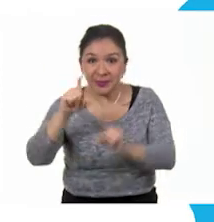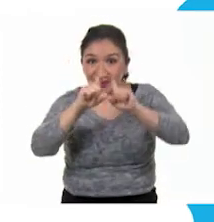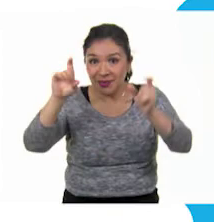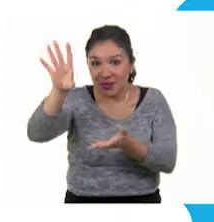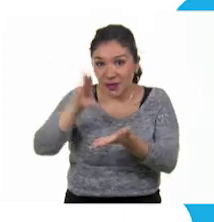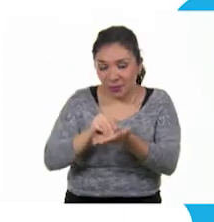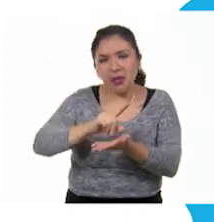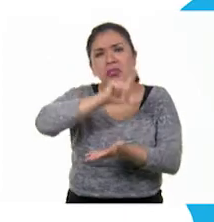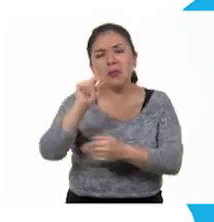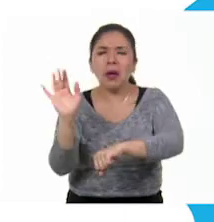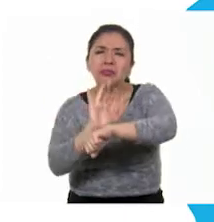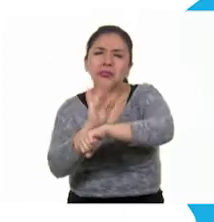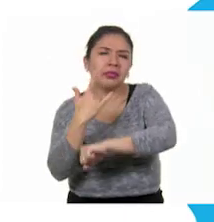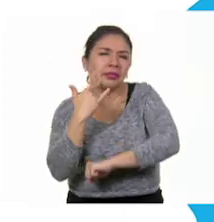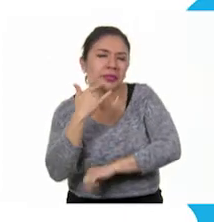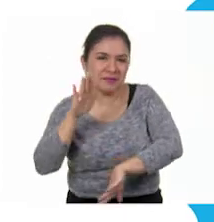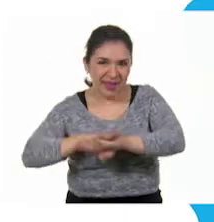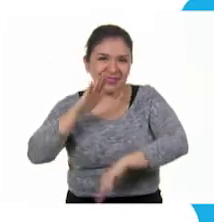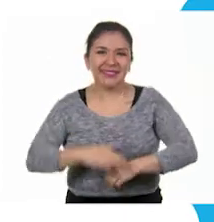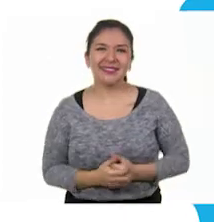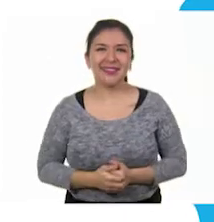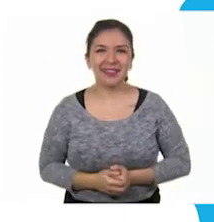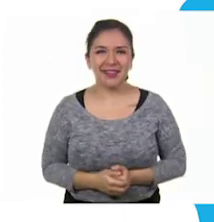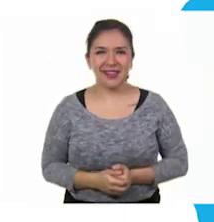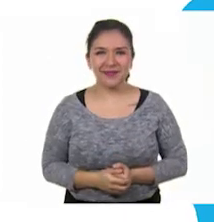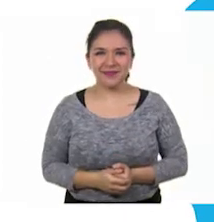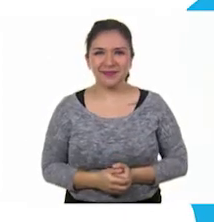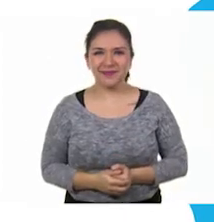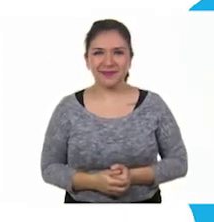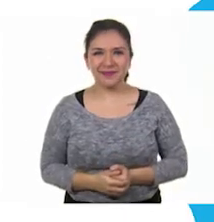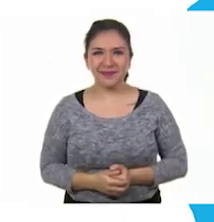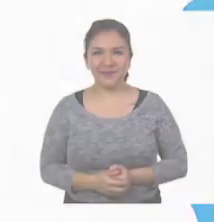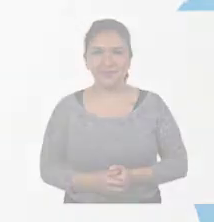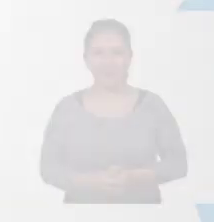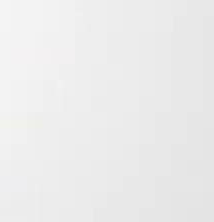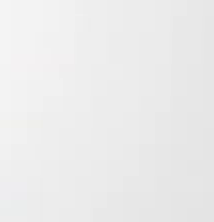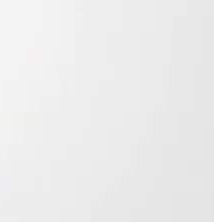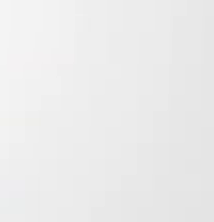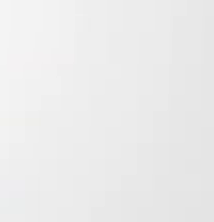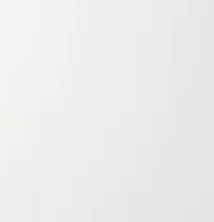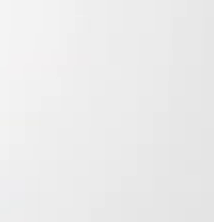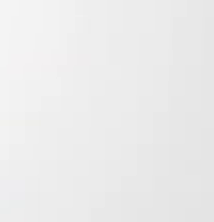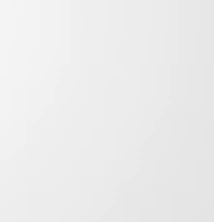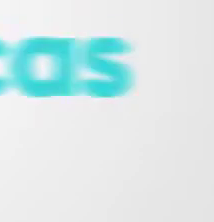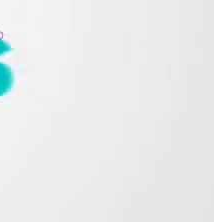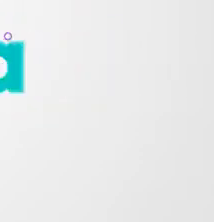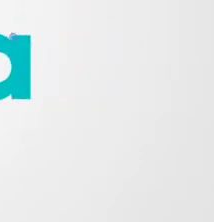aprendeencasa.cep.gov.mx.